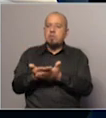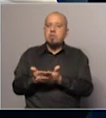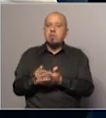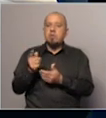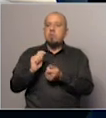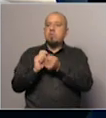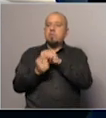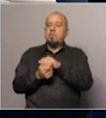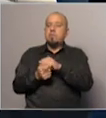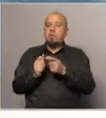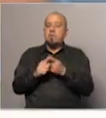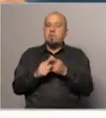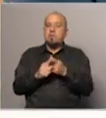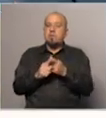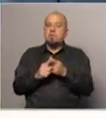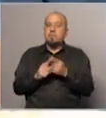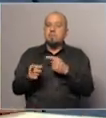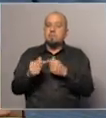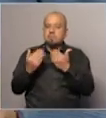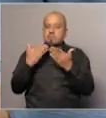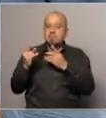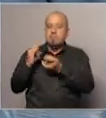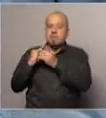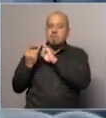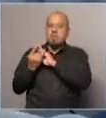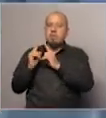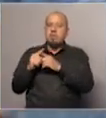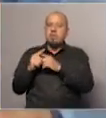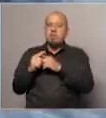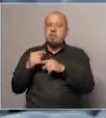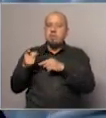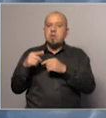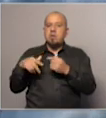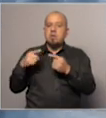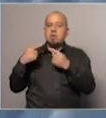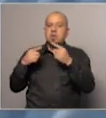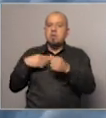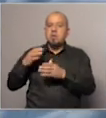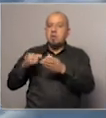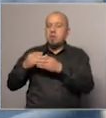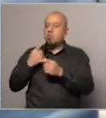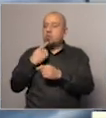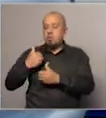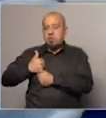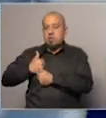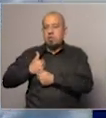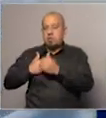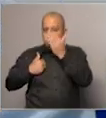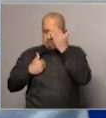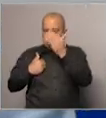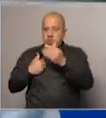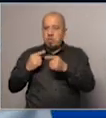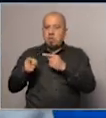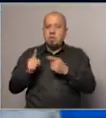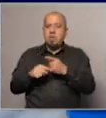modifique veremos las charlas parlamentarios que hemos tenido con distintos sectores que van desde el cabildo abierto hasta el frente amplio han planteado